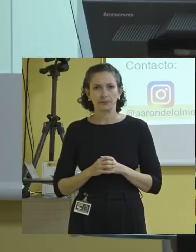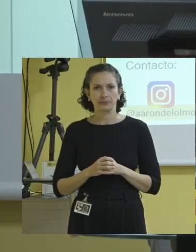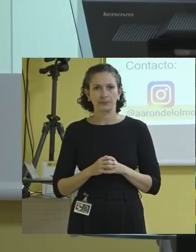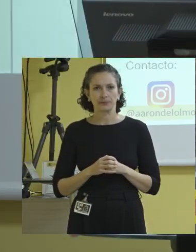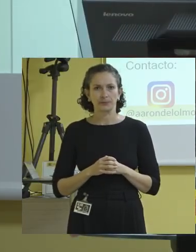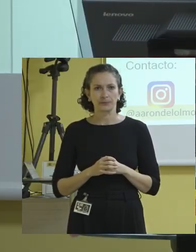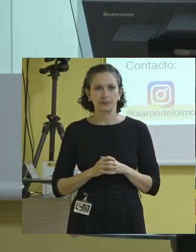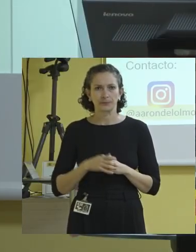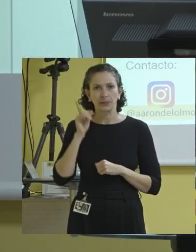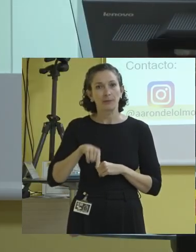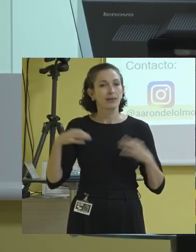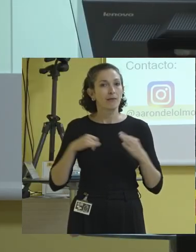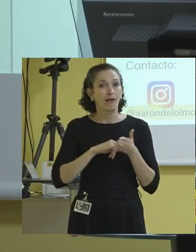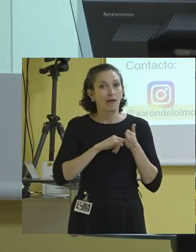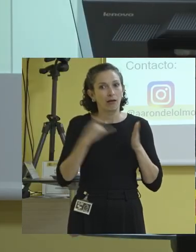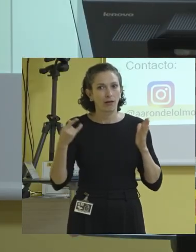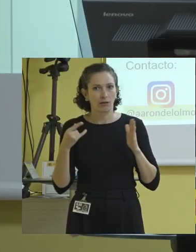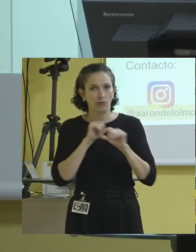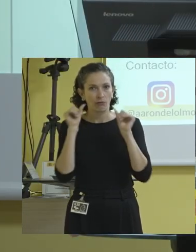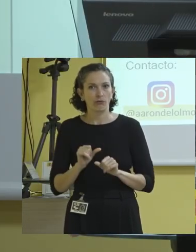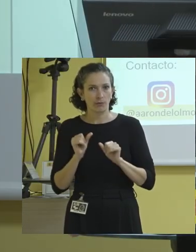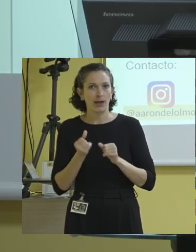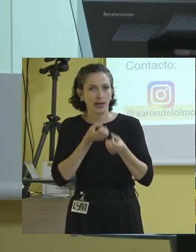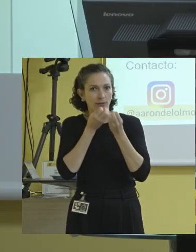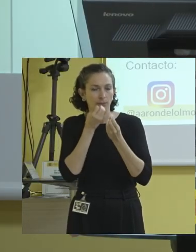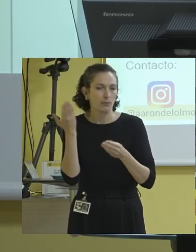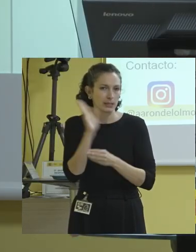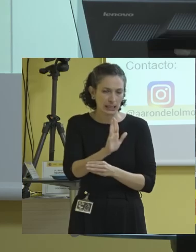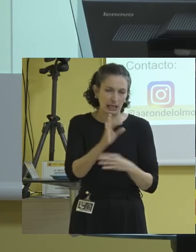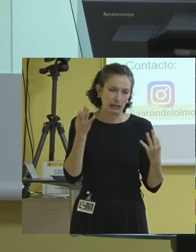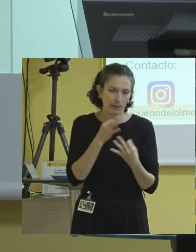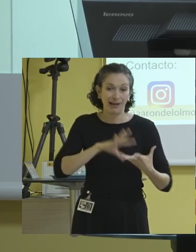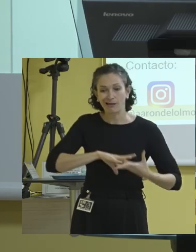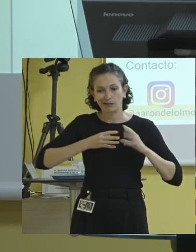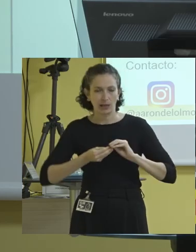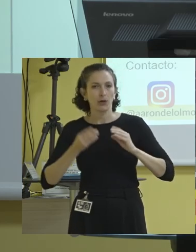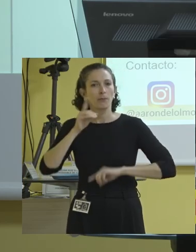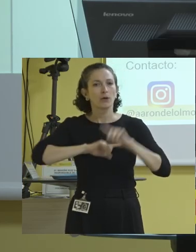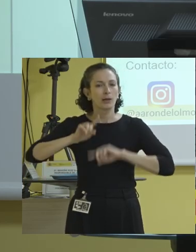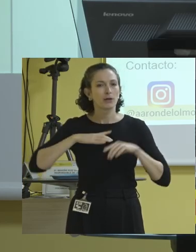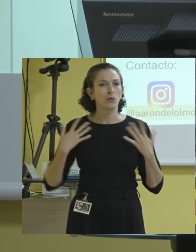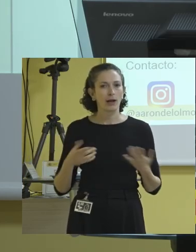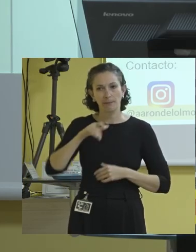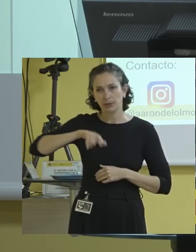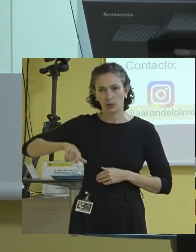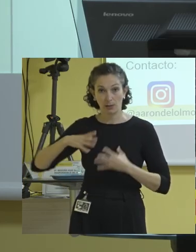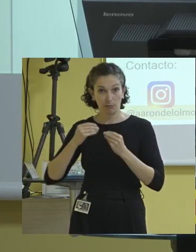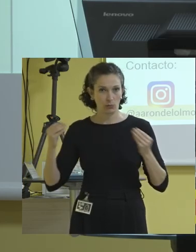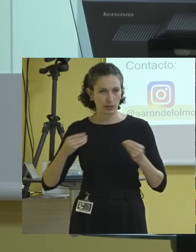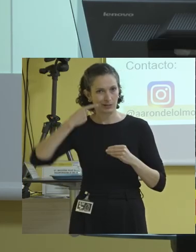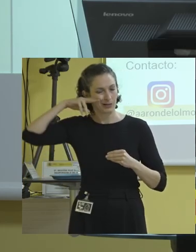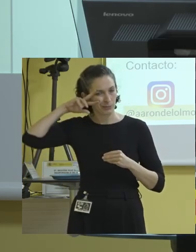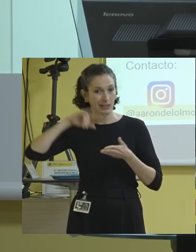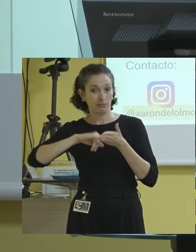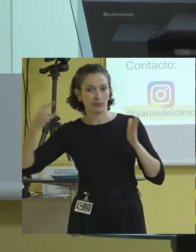a las nuevas tecnologías, a la forma de presentar la información ahora mismo. Yo creo que es una de las claves. Porque ¿cuál es el problema? Mucha gente que está en nuevas tecnologías no es